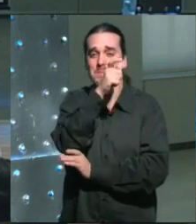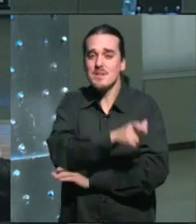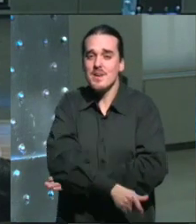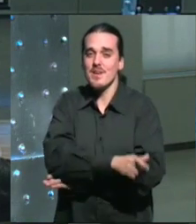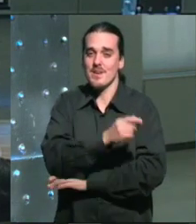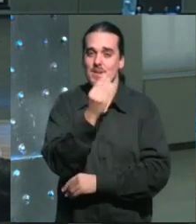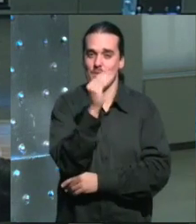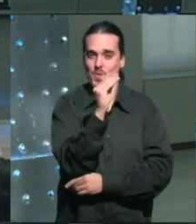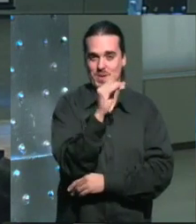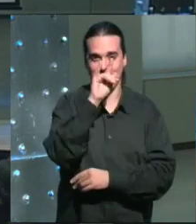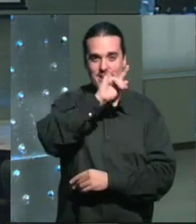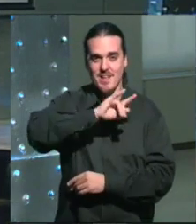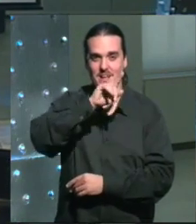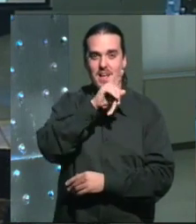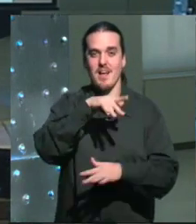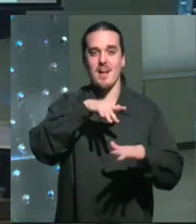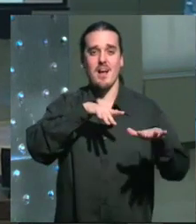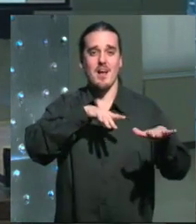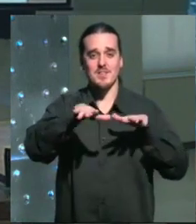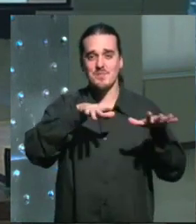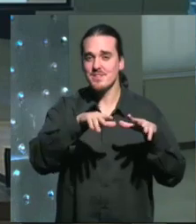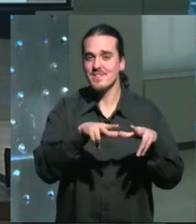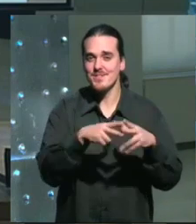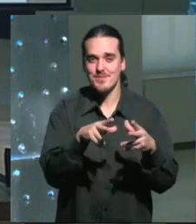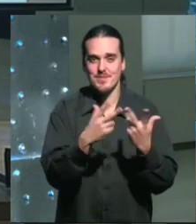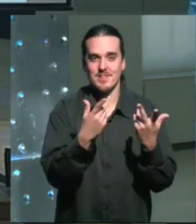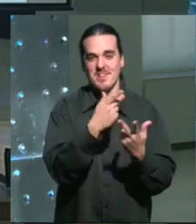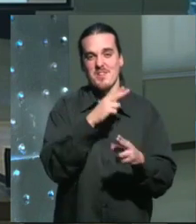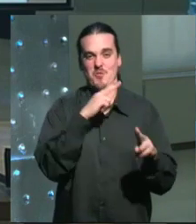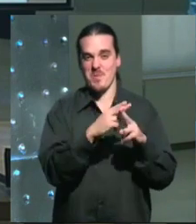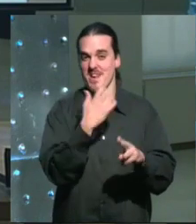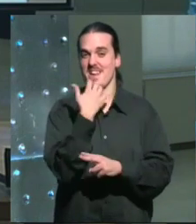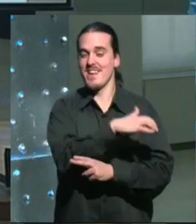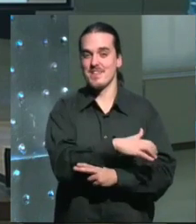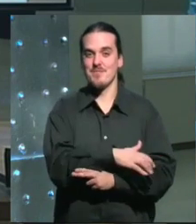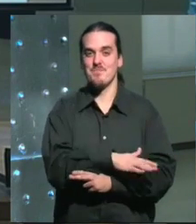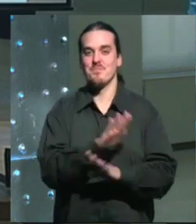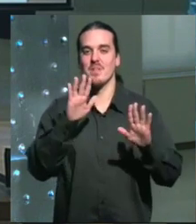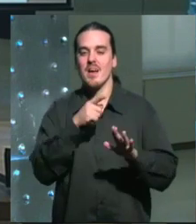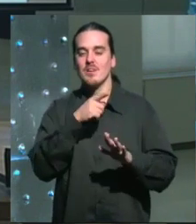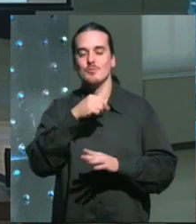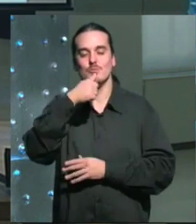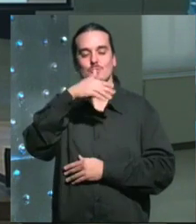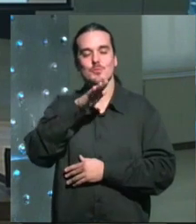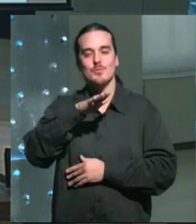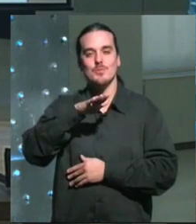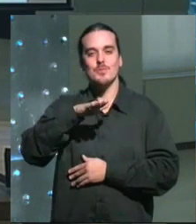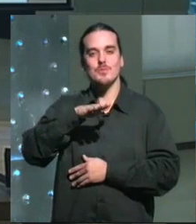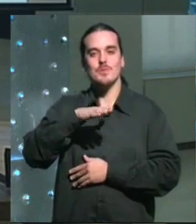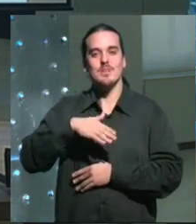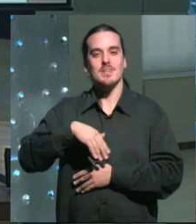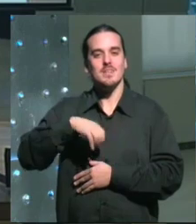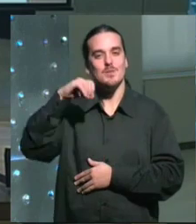activista social, con un nombre raro, que, con la ayuda de su ilusión, de su